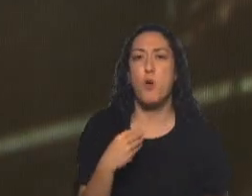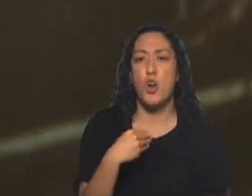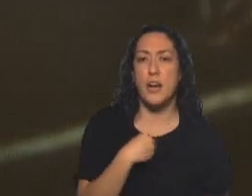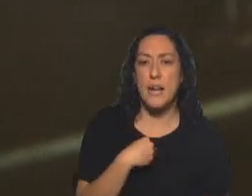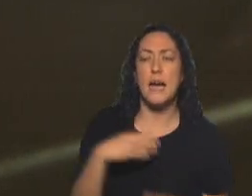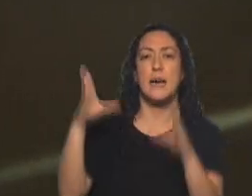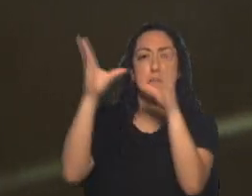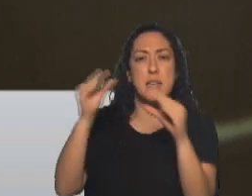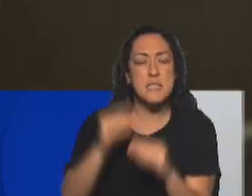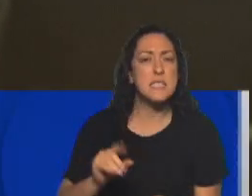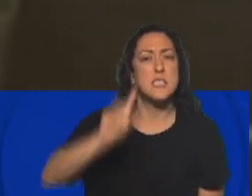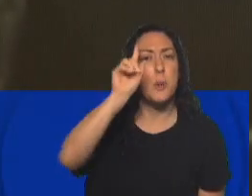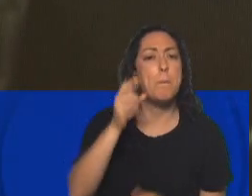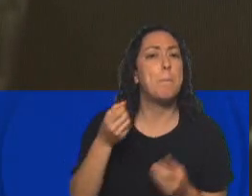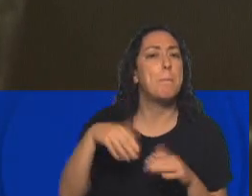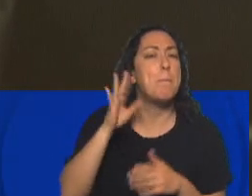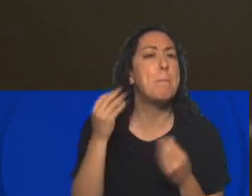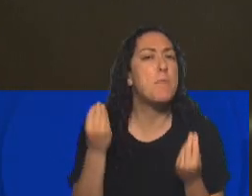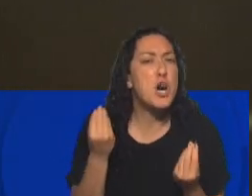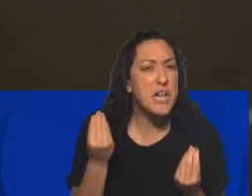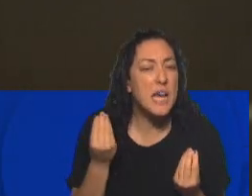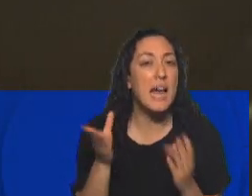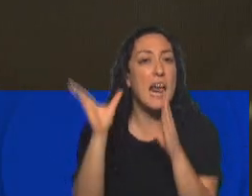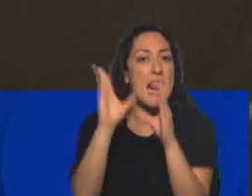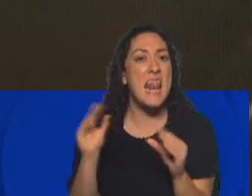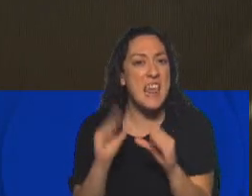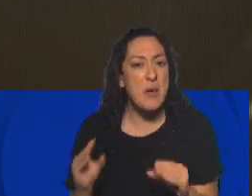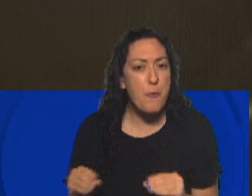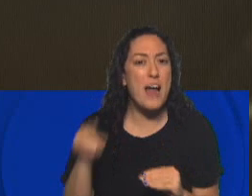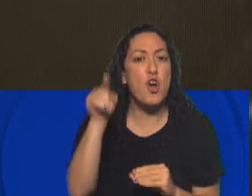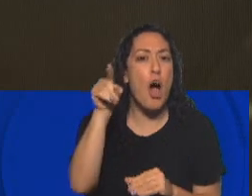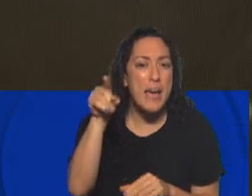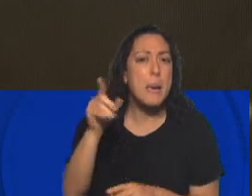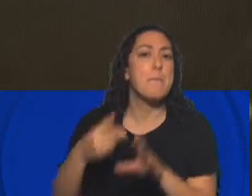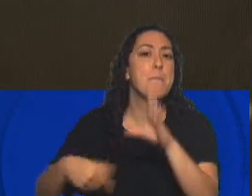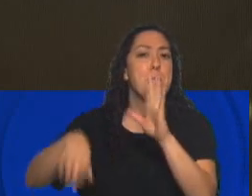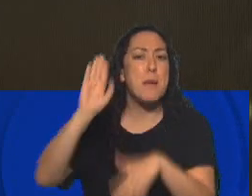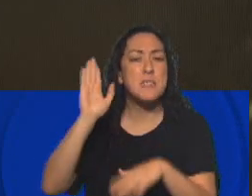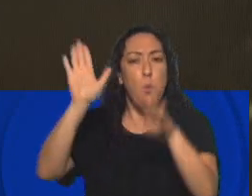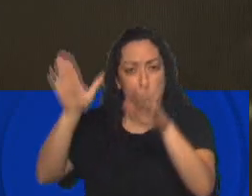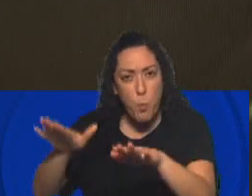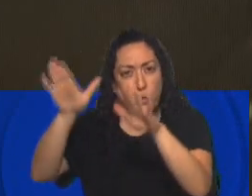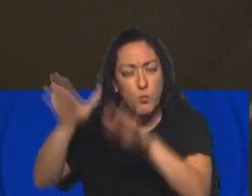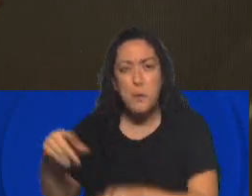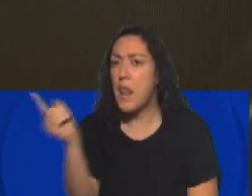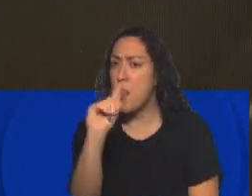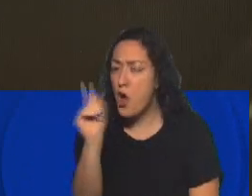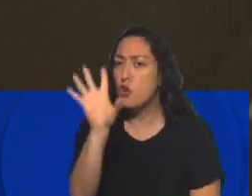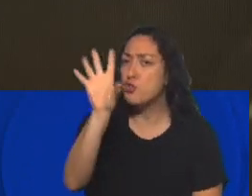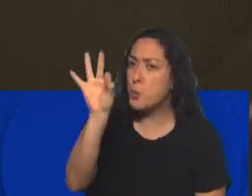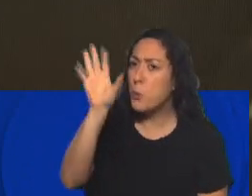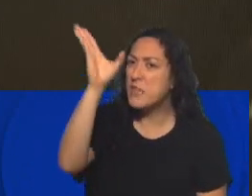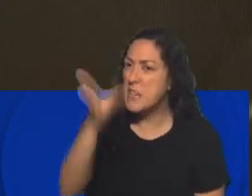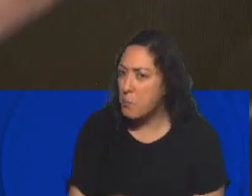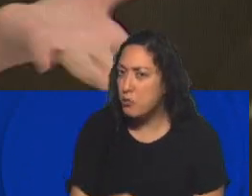norte y de mayoría cristiana? Porque el Líbano tiene una particularidad, que no es mayoritariamente musulmanes. Se considera que son un 50%,